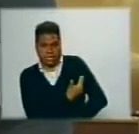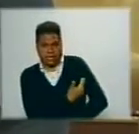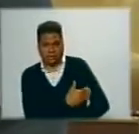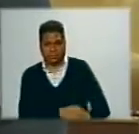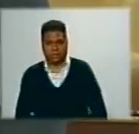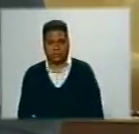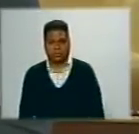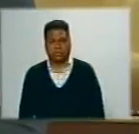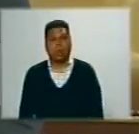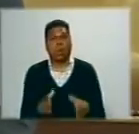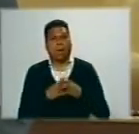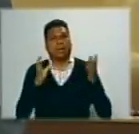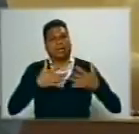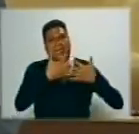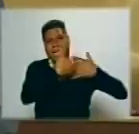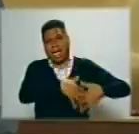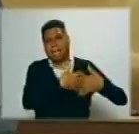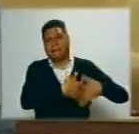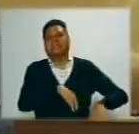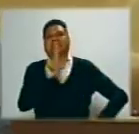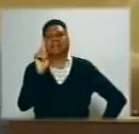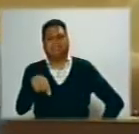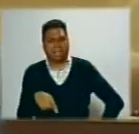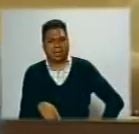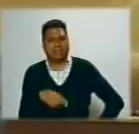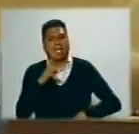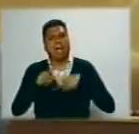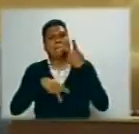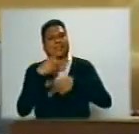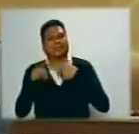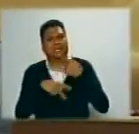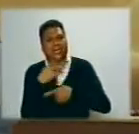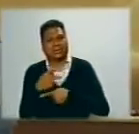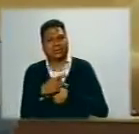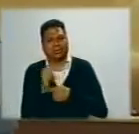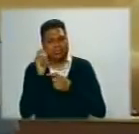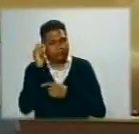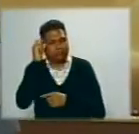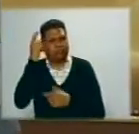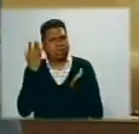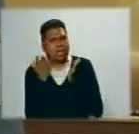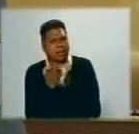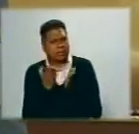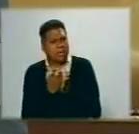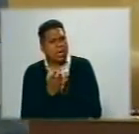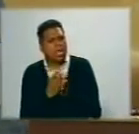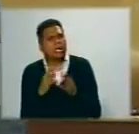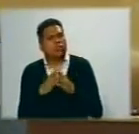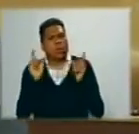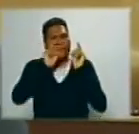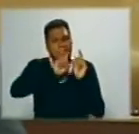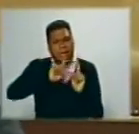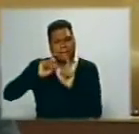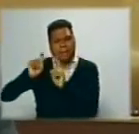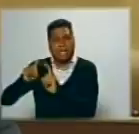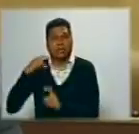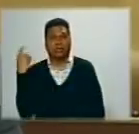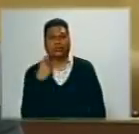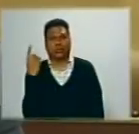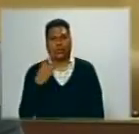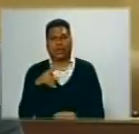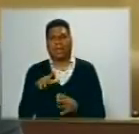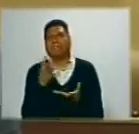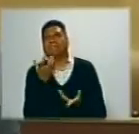grandes industrias también. Ese proceso de formación responde a un proceso de formación no solamente